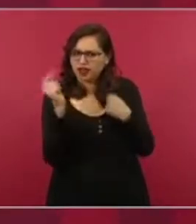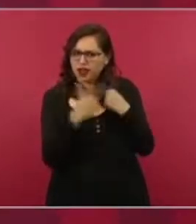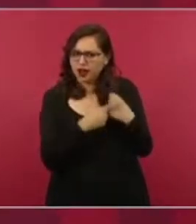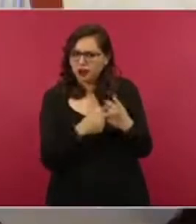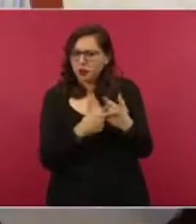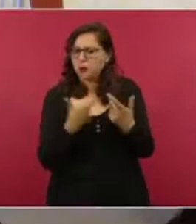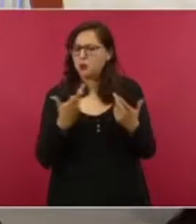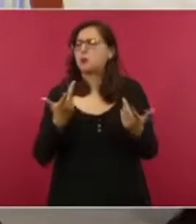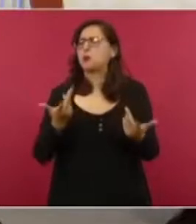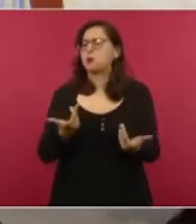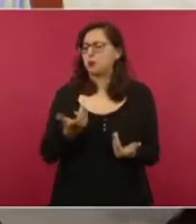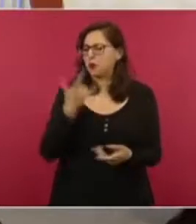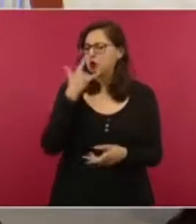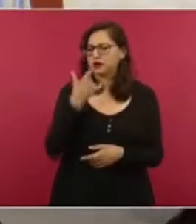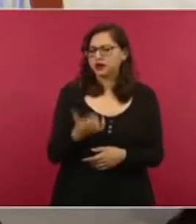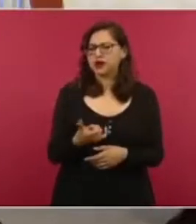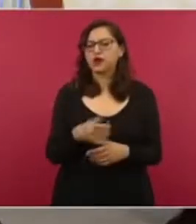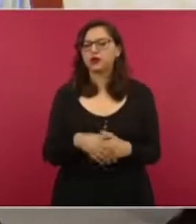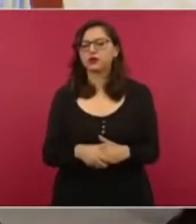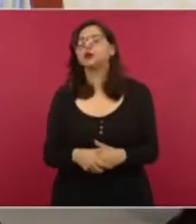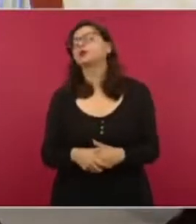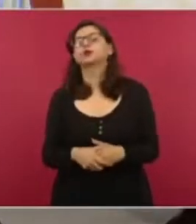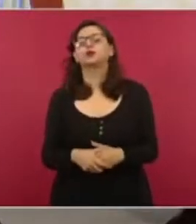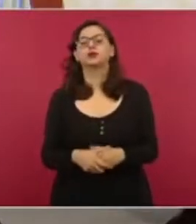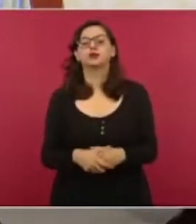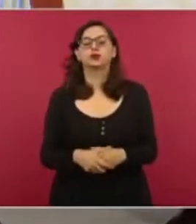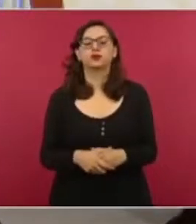Y no solo eso,